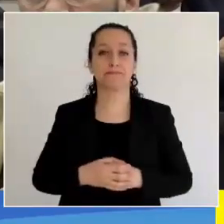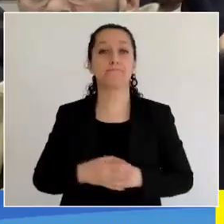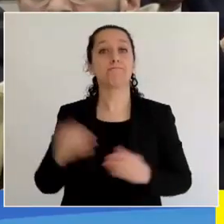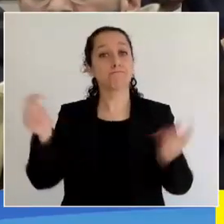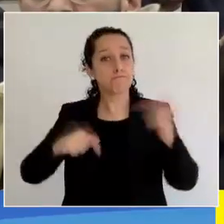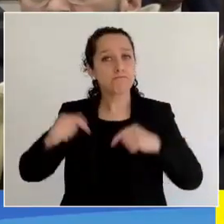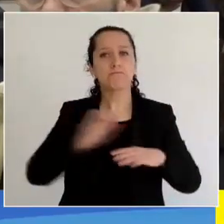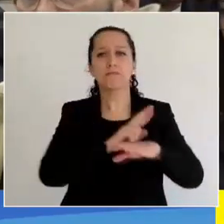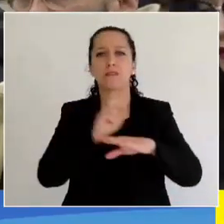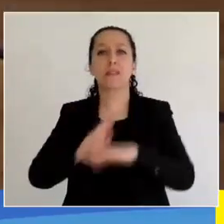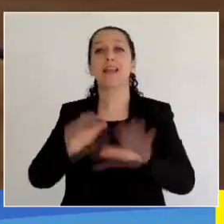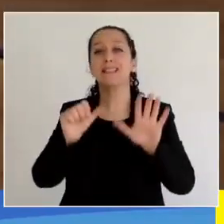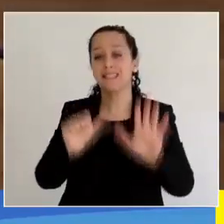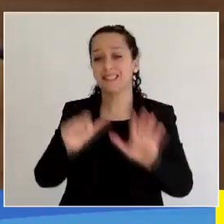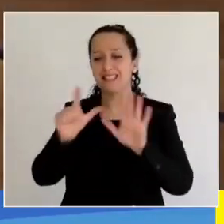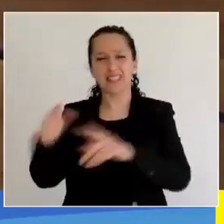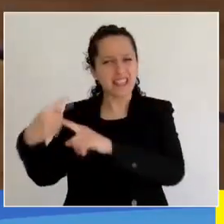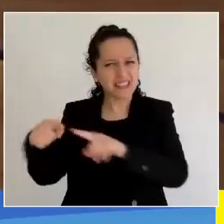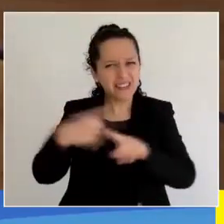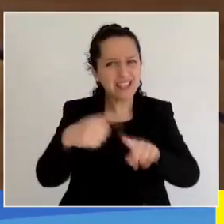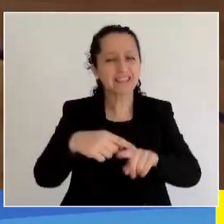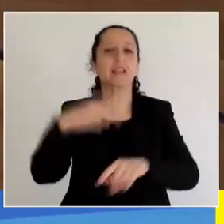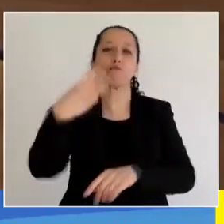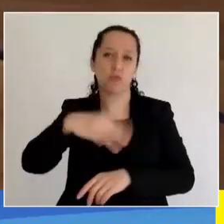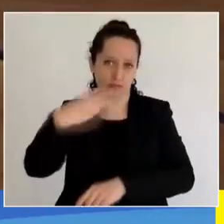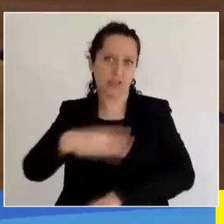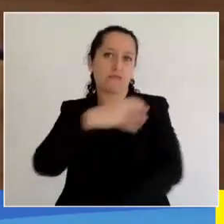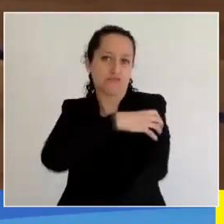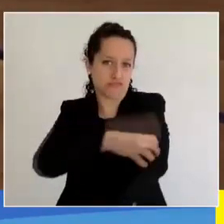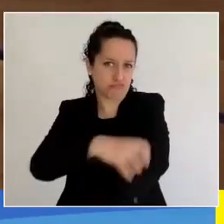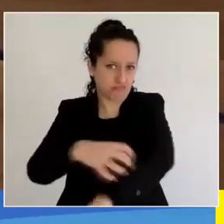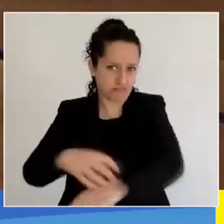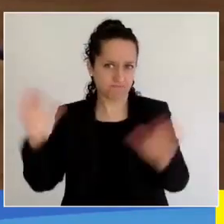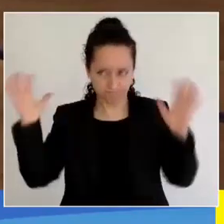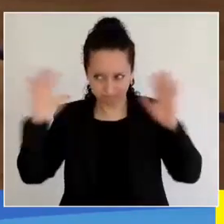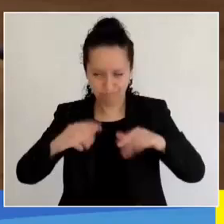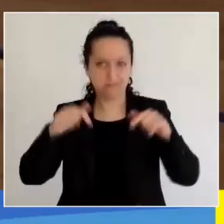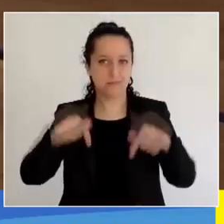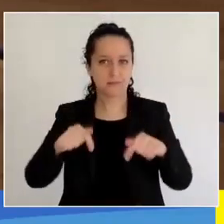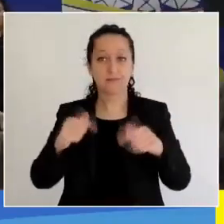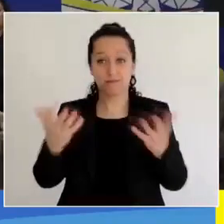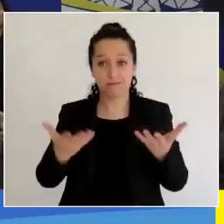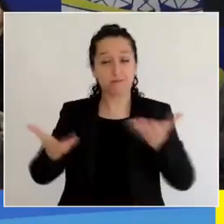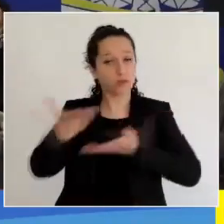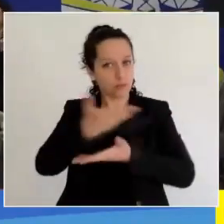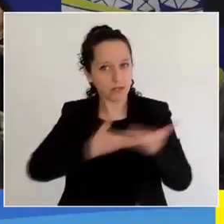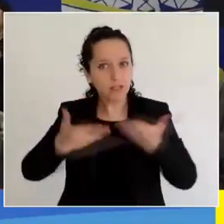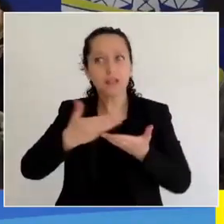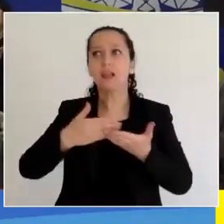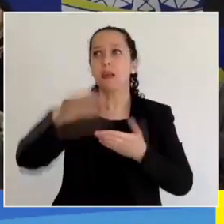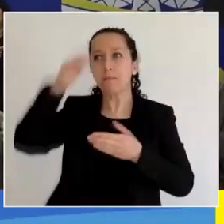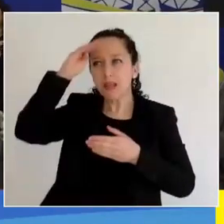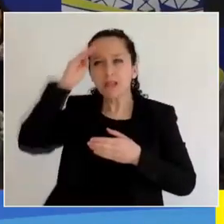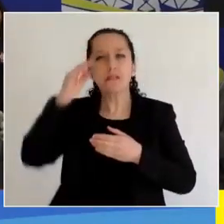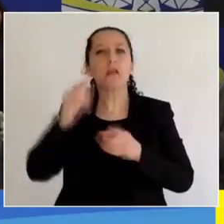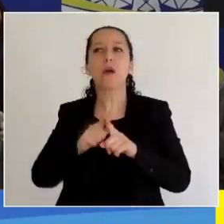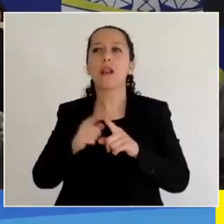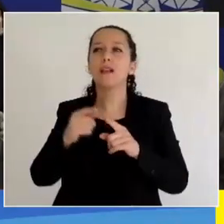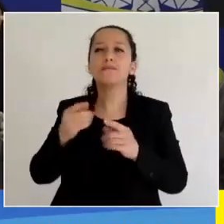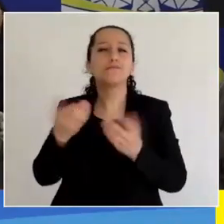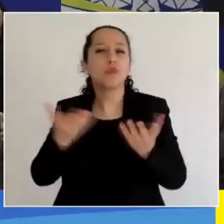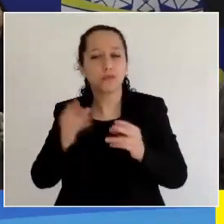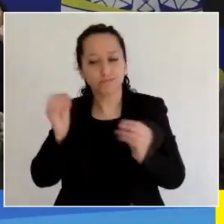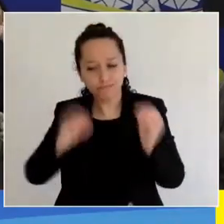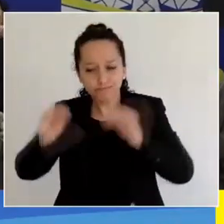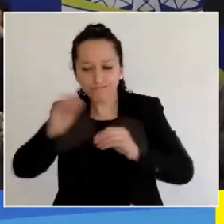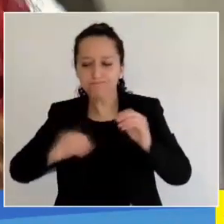de representantes de 67 municipios del país, iniciativa que tuvo por objetivo compartir y consolidar estrategias para incorporar